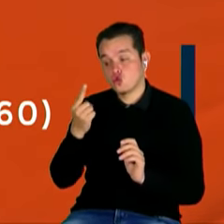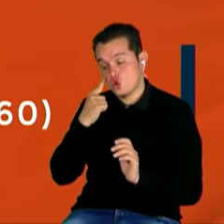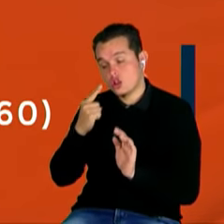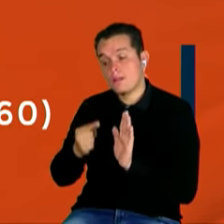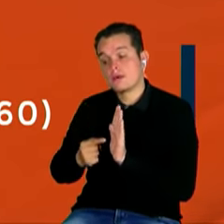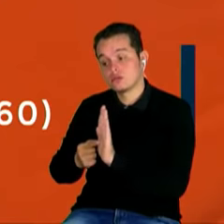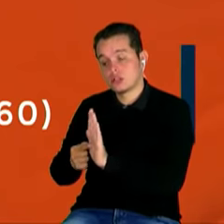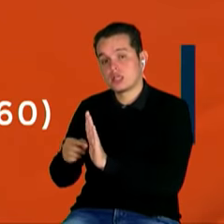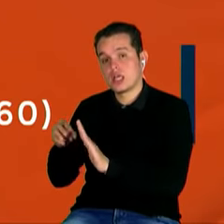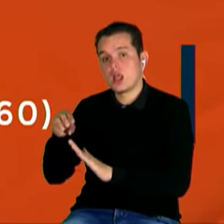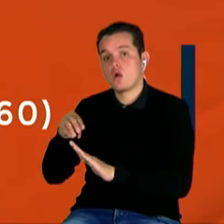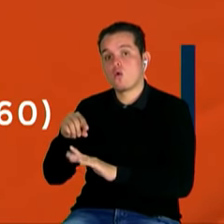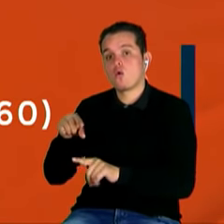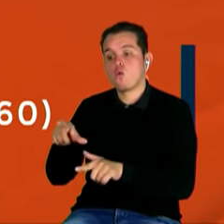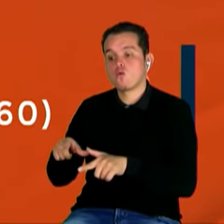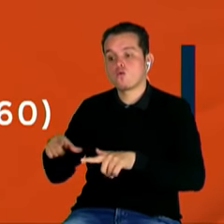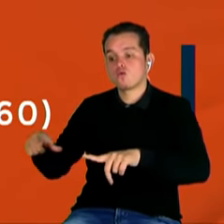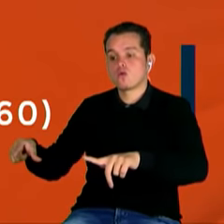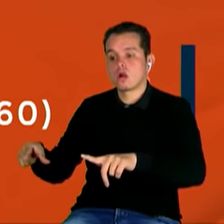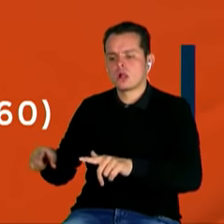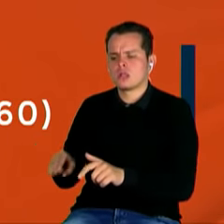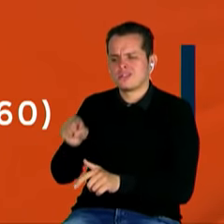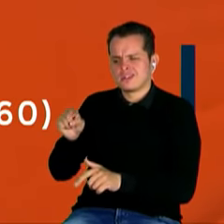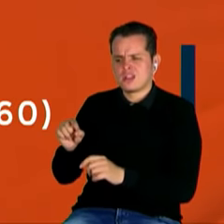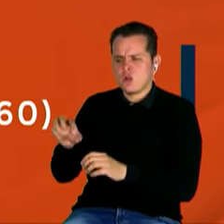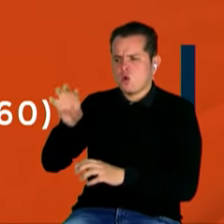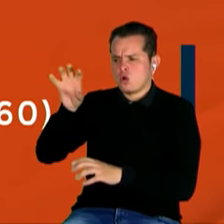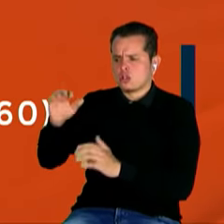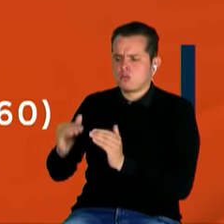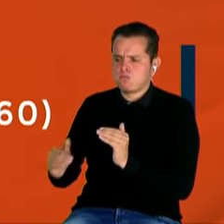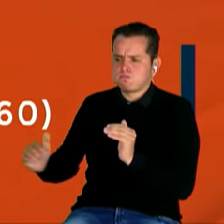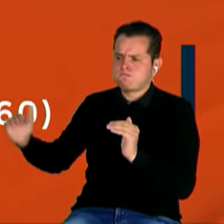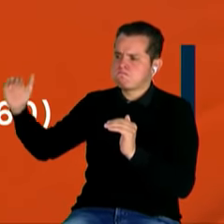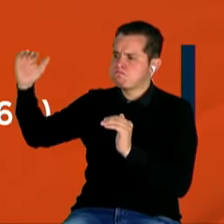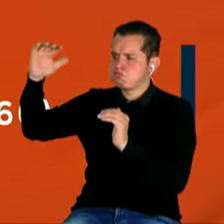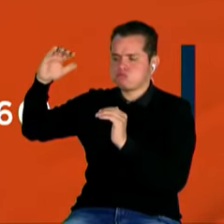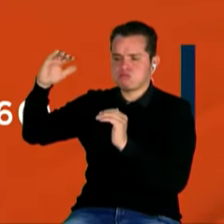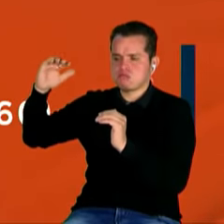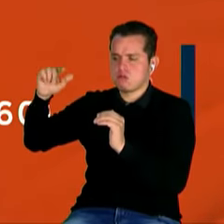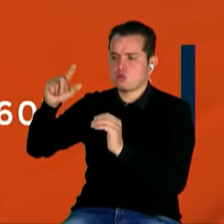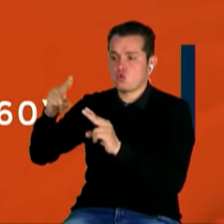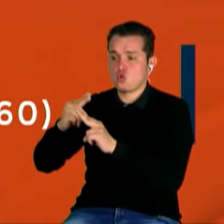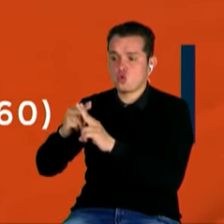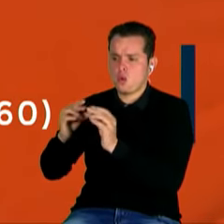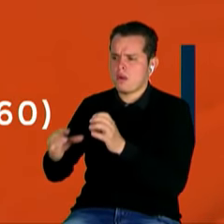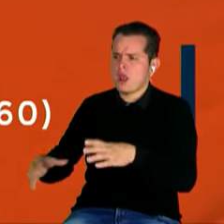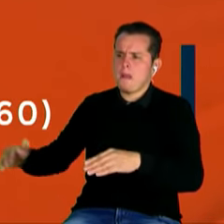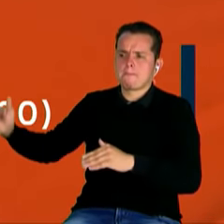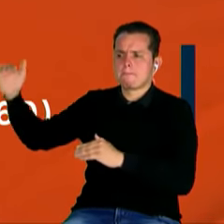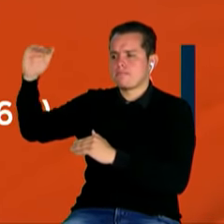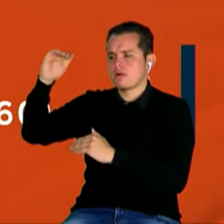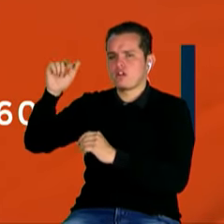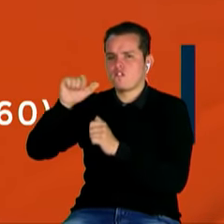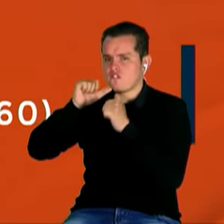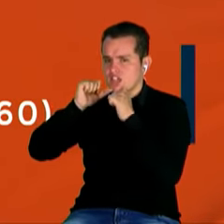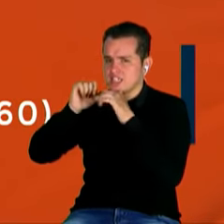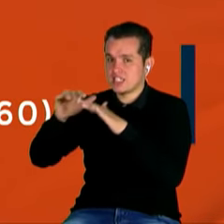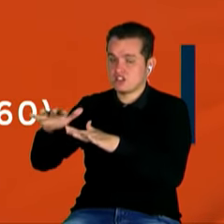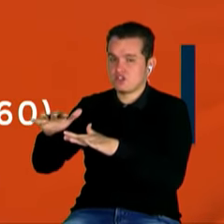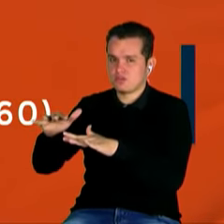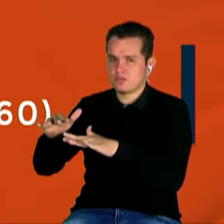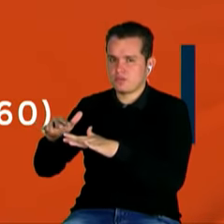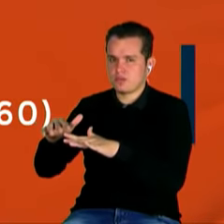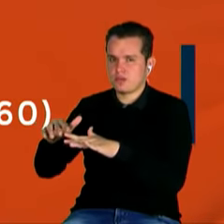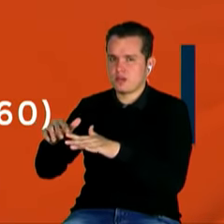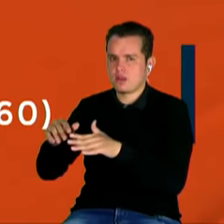2. Y haré de ti una nación grande y te bendeciré y engrandeceré tu nombre y serás bendición.